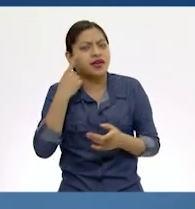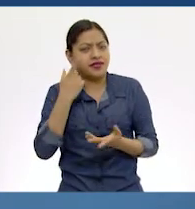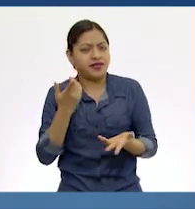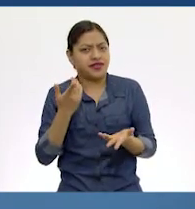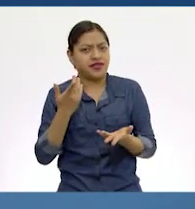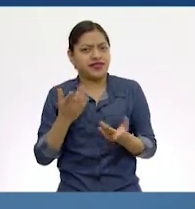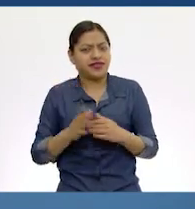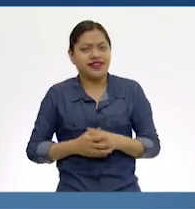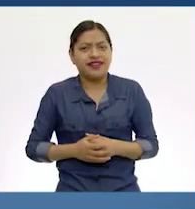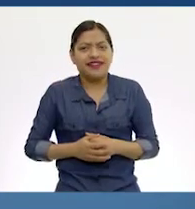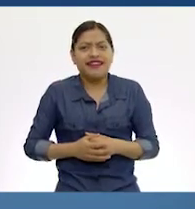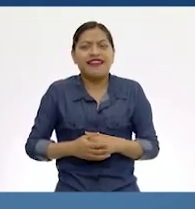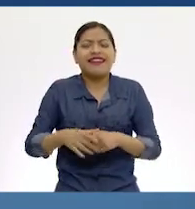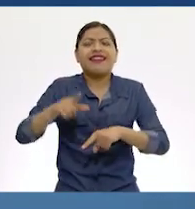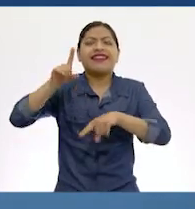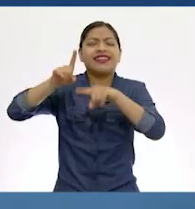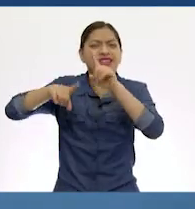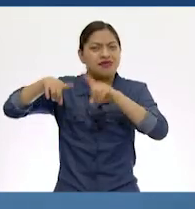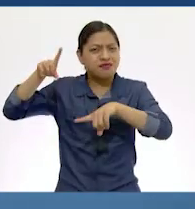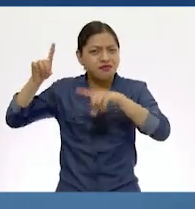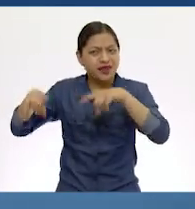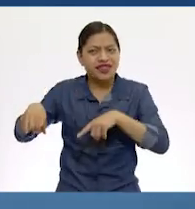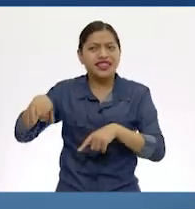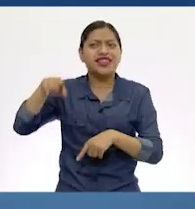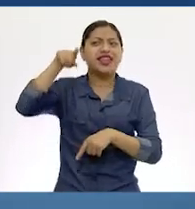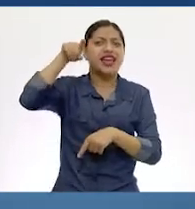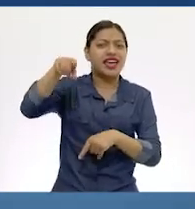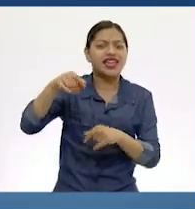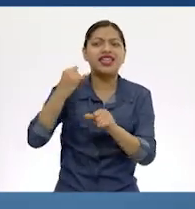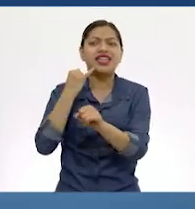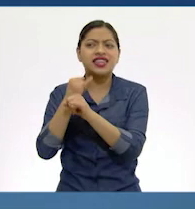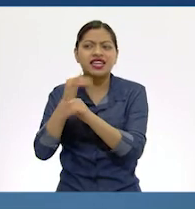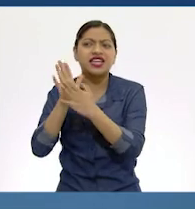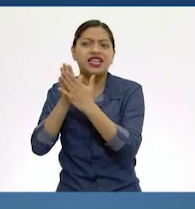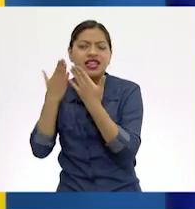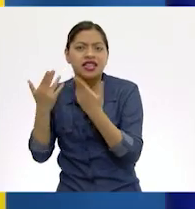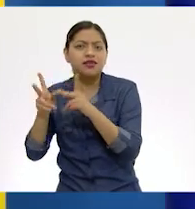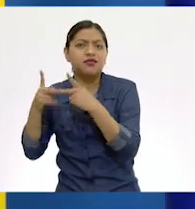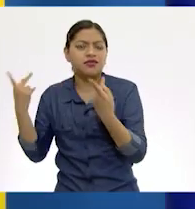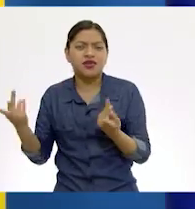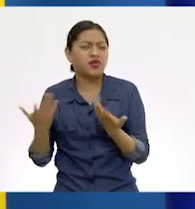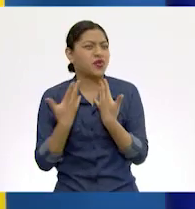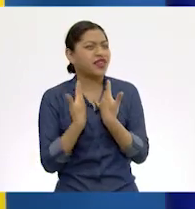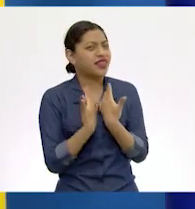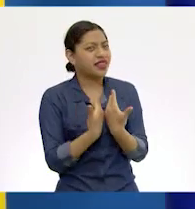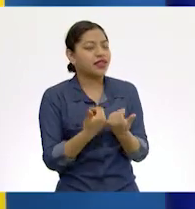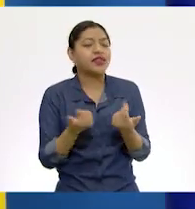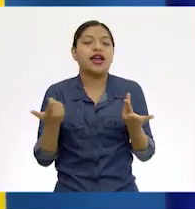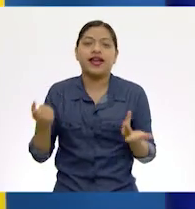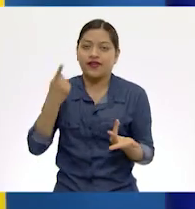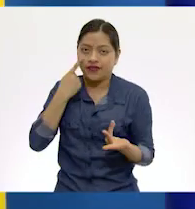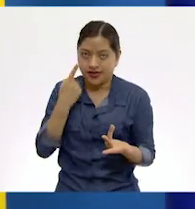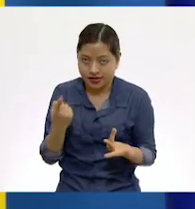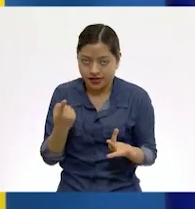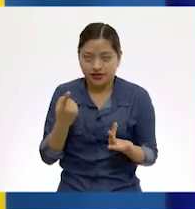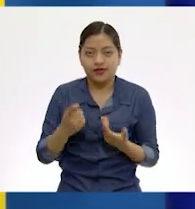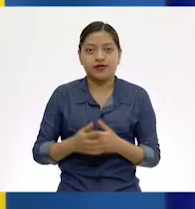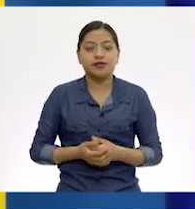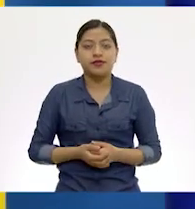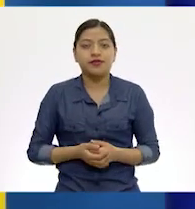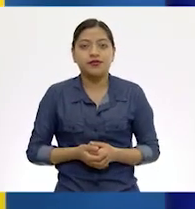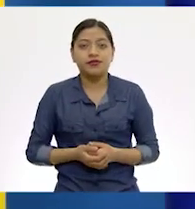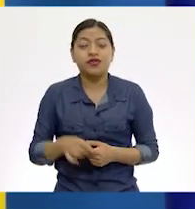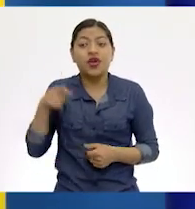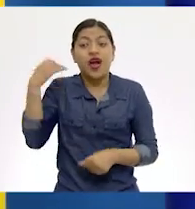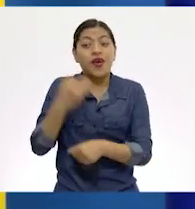cómo que dependen de la fuente de información? No entiendo, maestro. Ah, Tom, bueno. Hoy sí